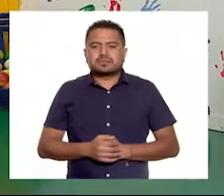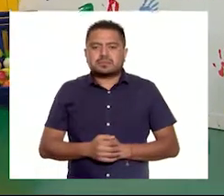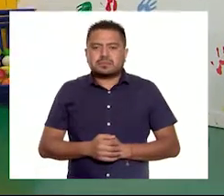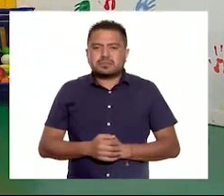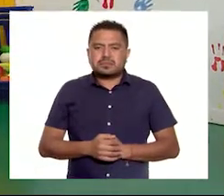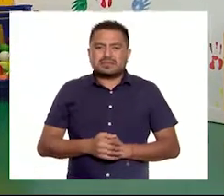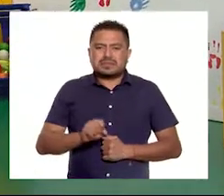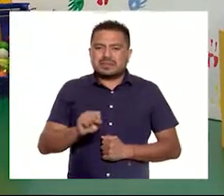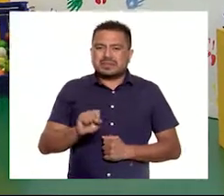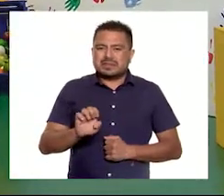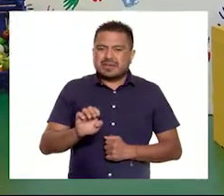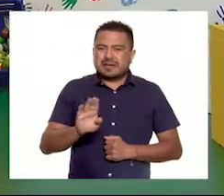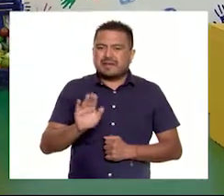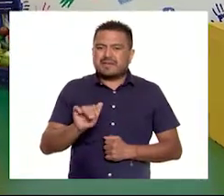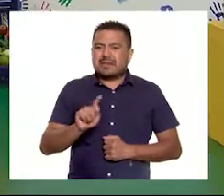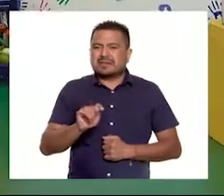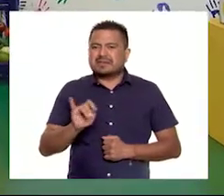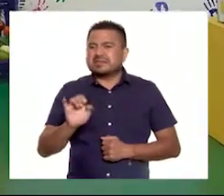¡Sebastián!